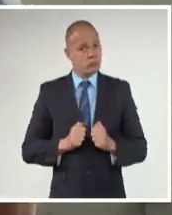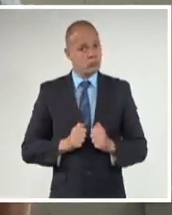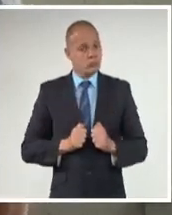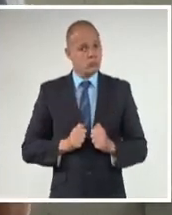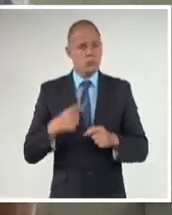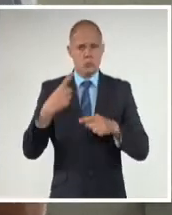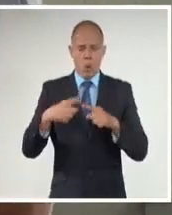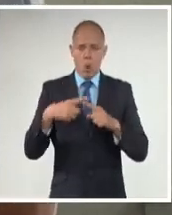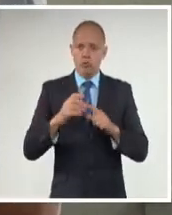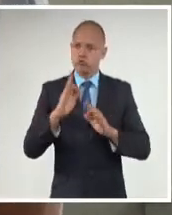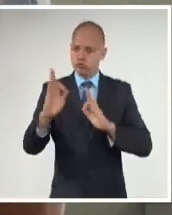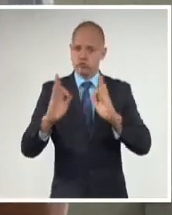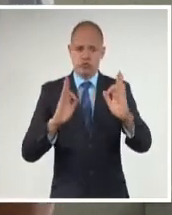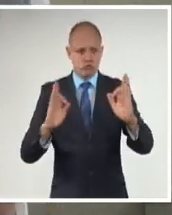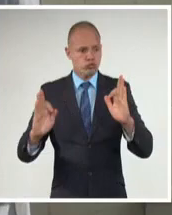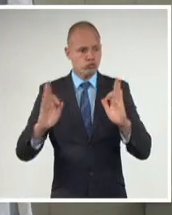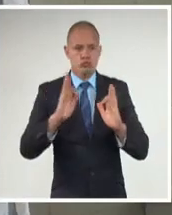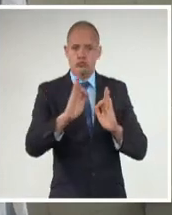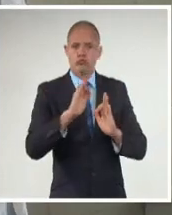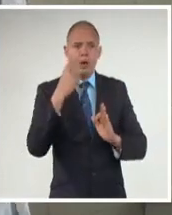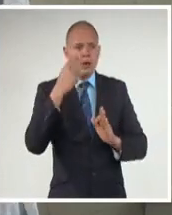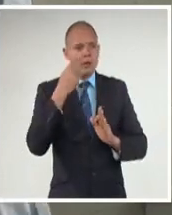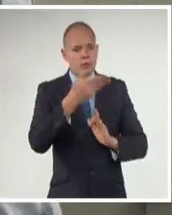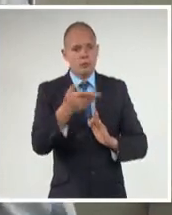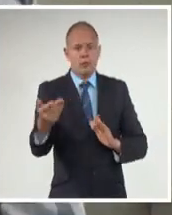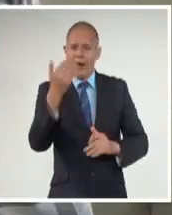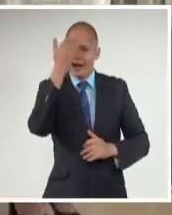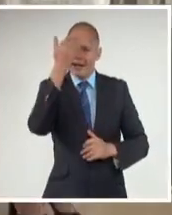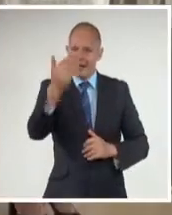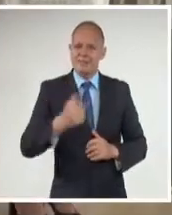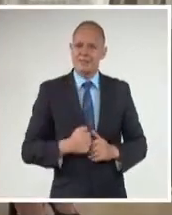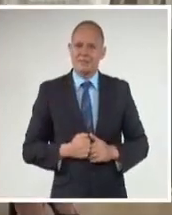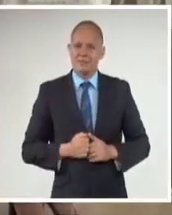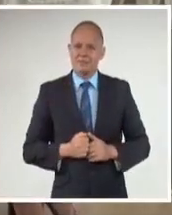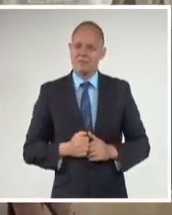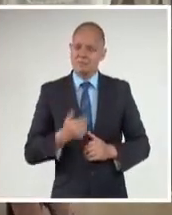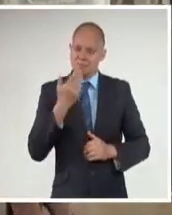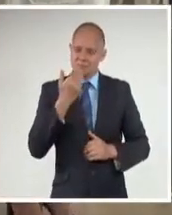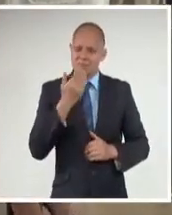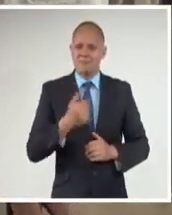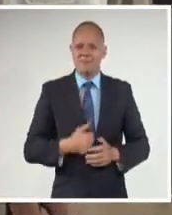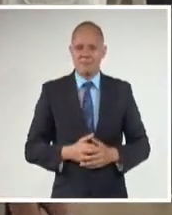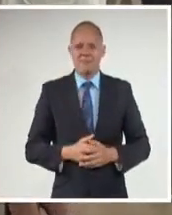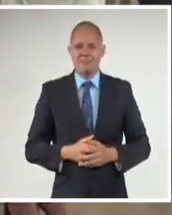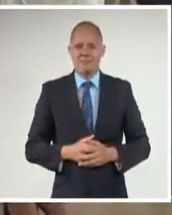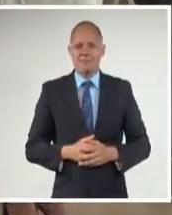mucho respeto hacia lo que ustedes representan. Así que muchas gracias por el encuentro.